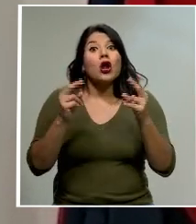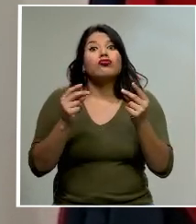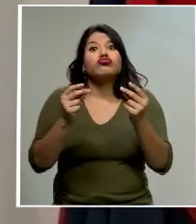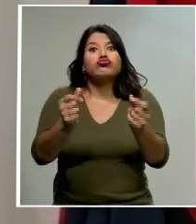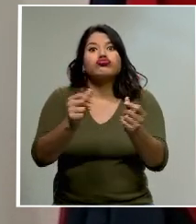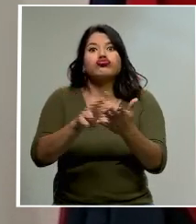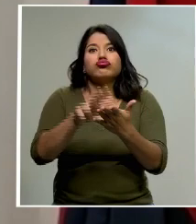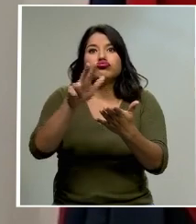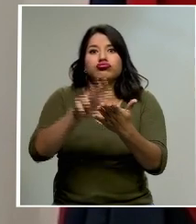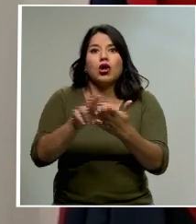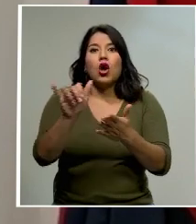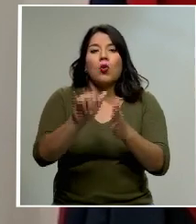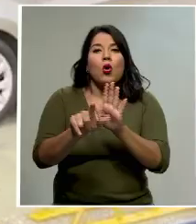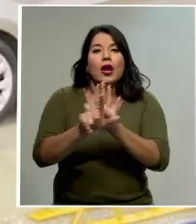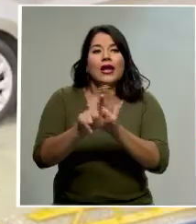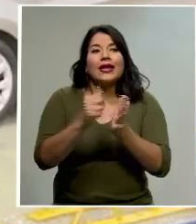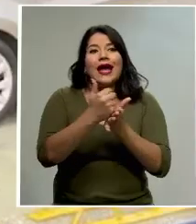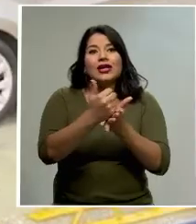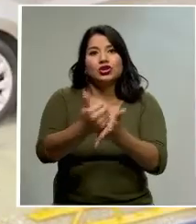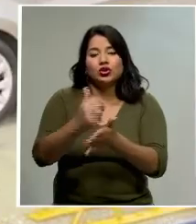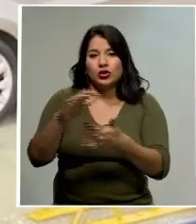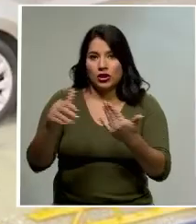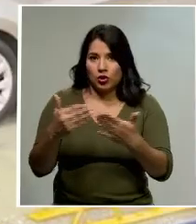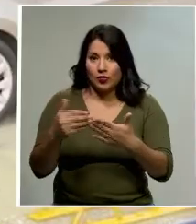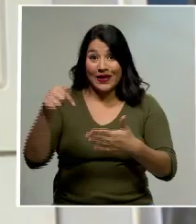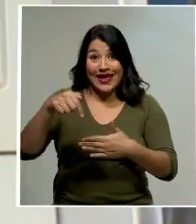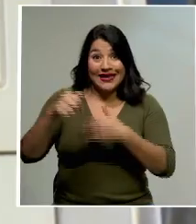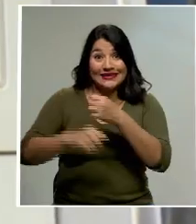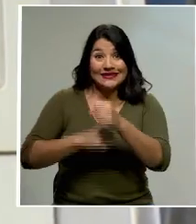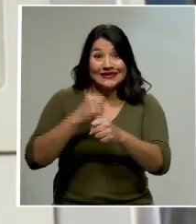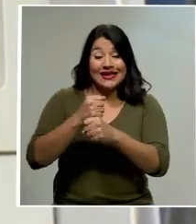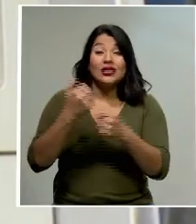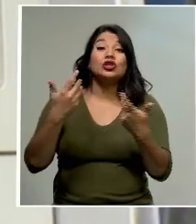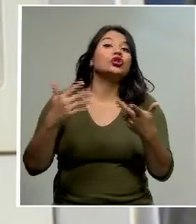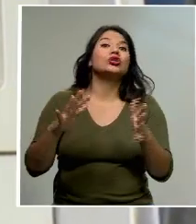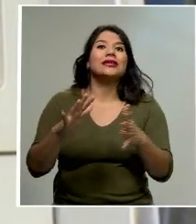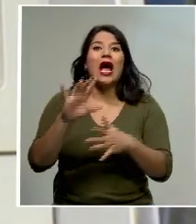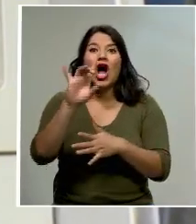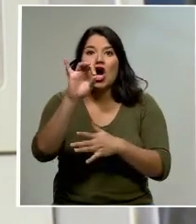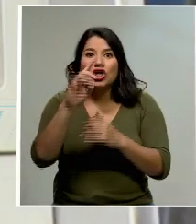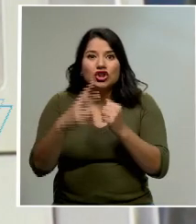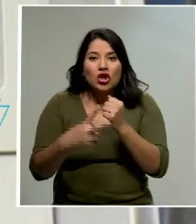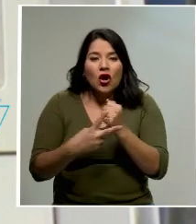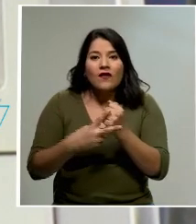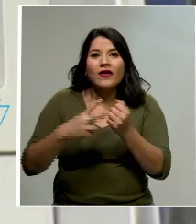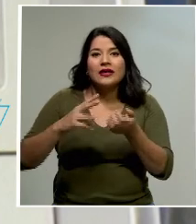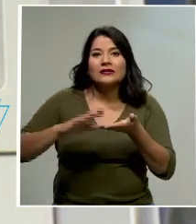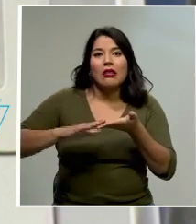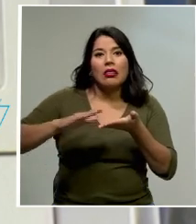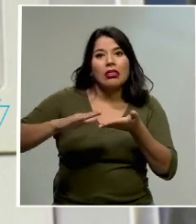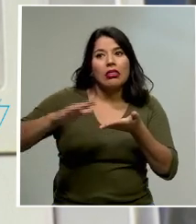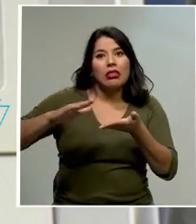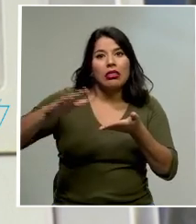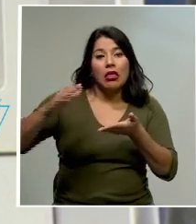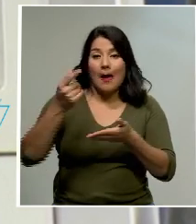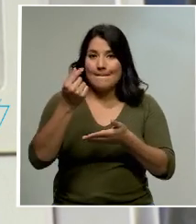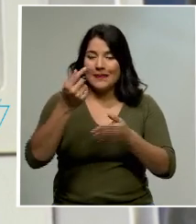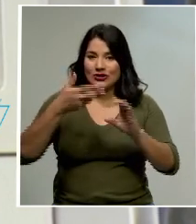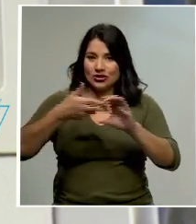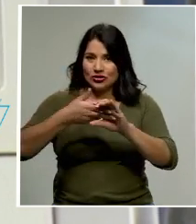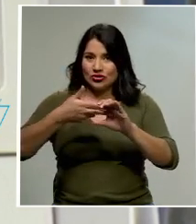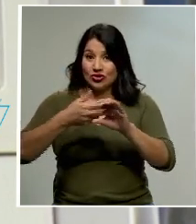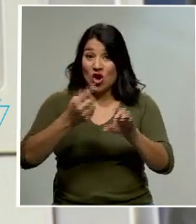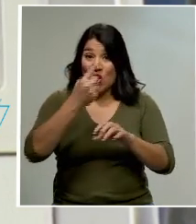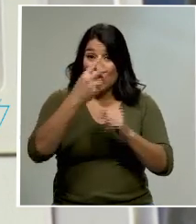República y que ayude a todos. En lo que llevamos del año se han registrado 8 aumentos en el precio de los combustibles y una